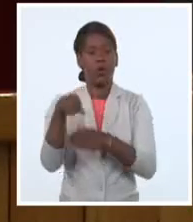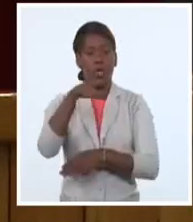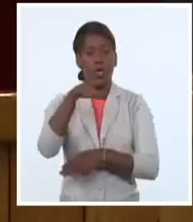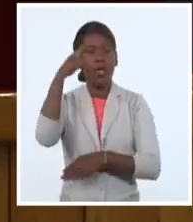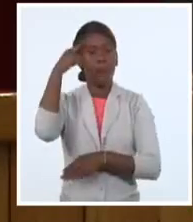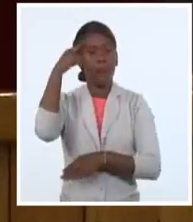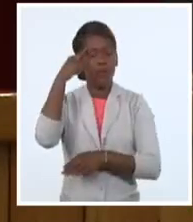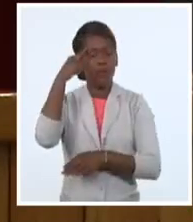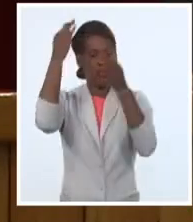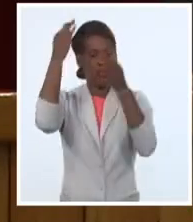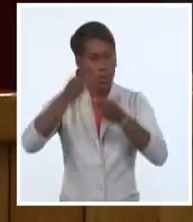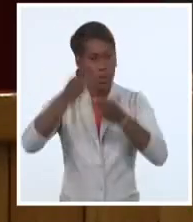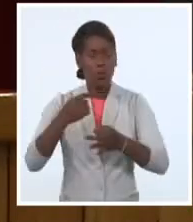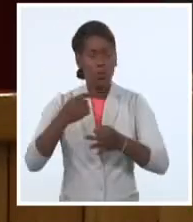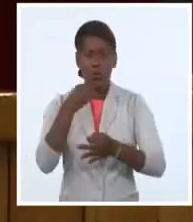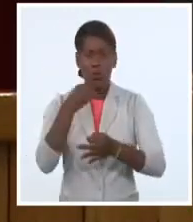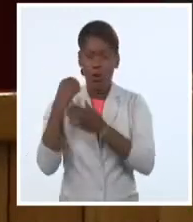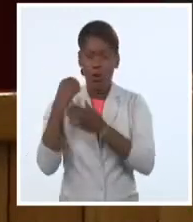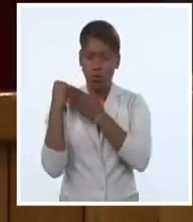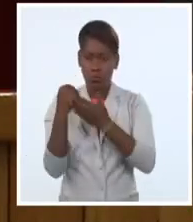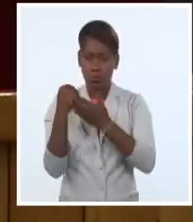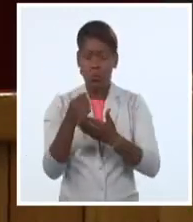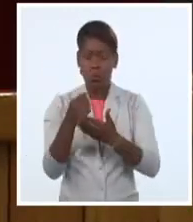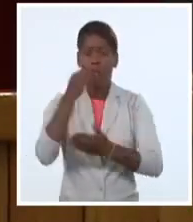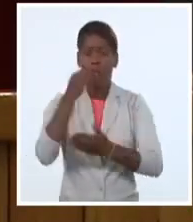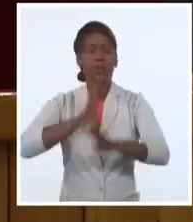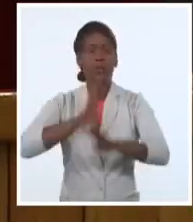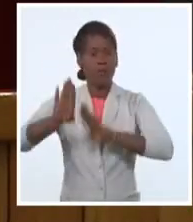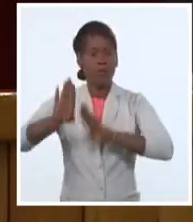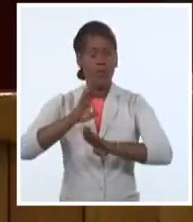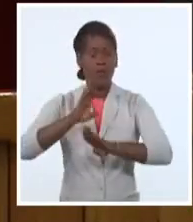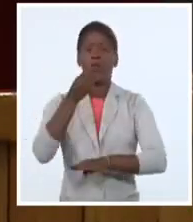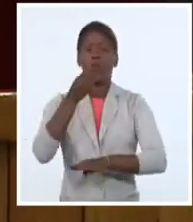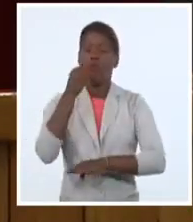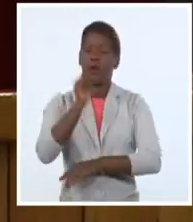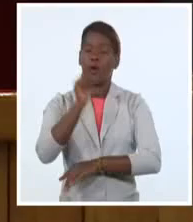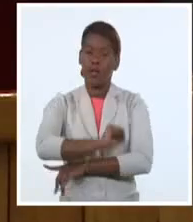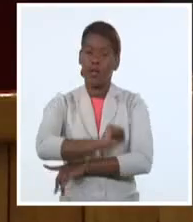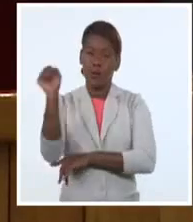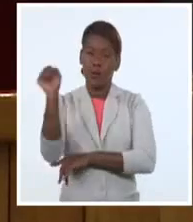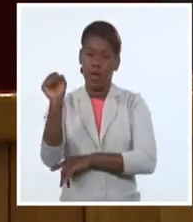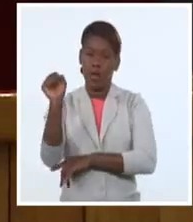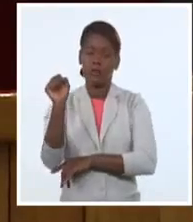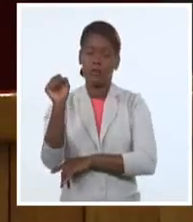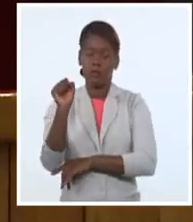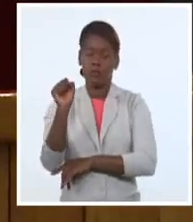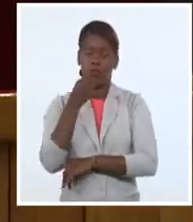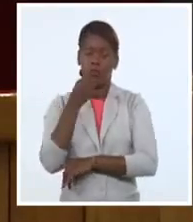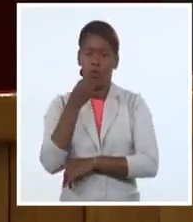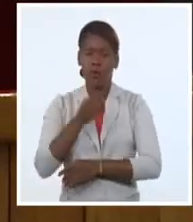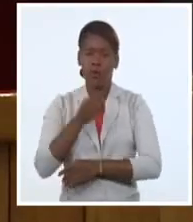también venceremos este reto como hemos vencido otros aparentemente insuperables.